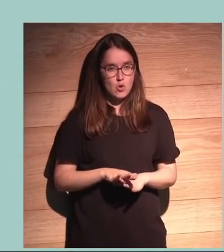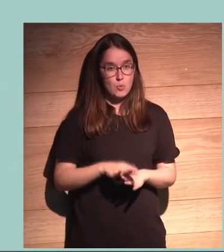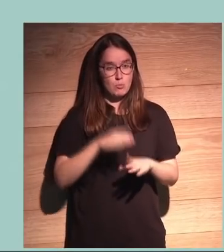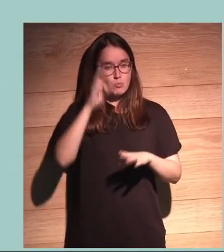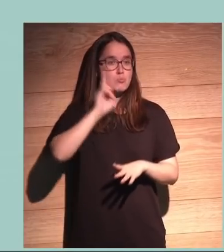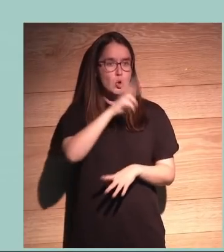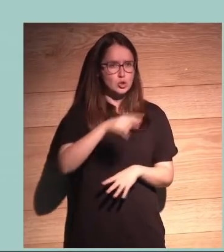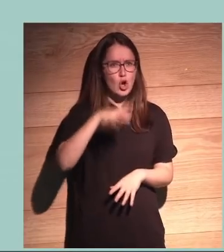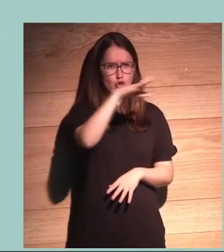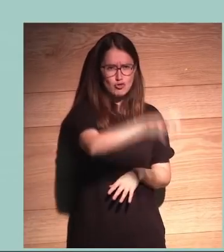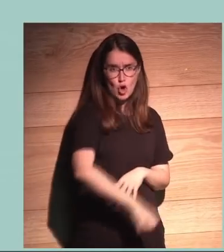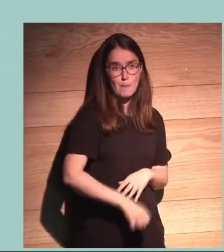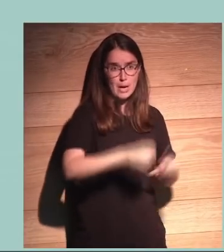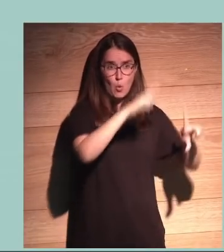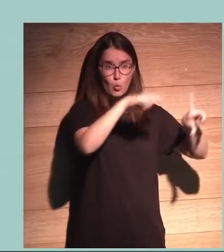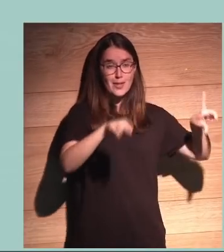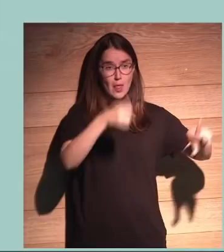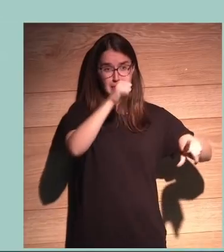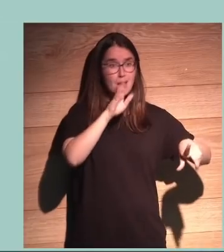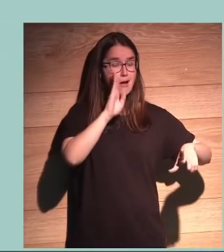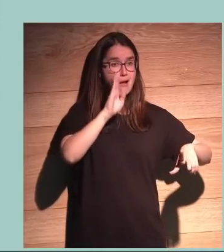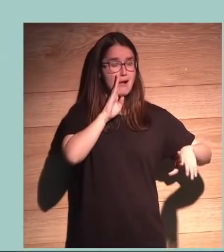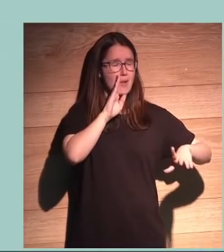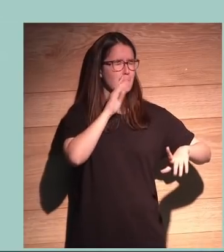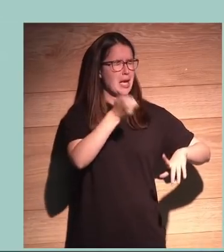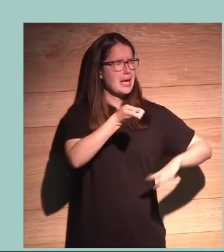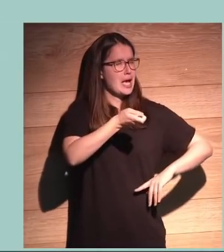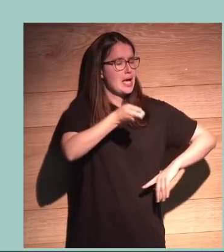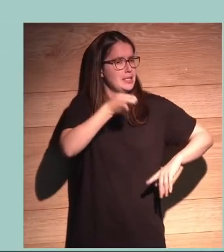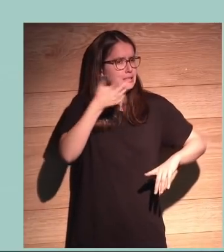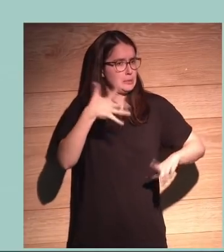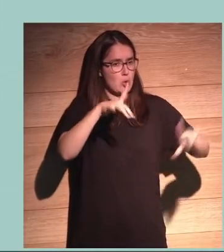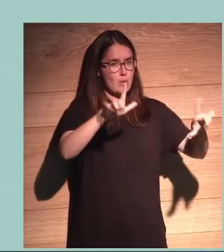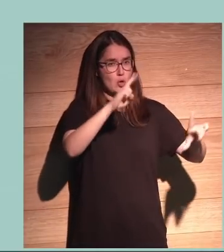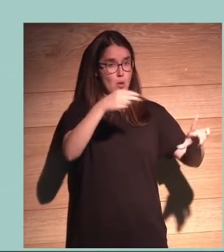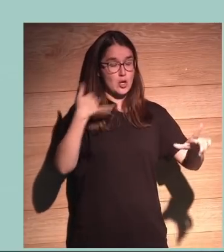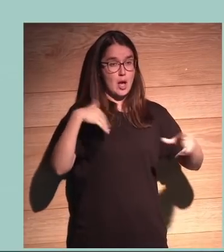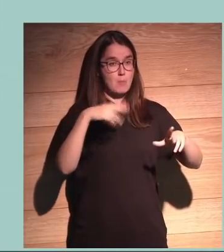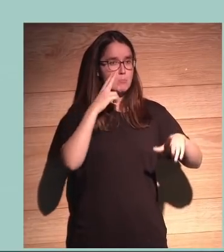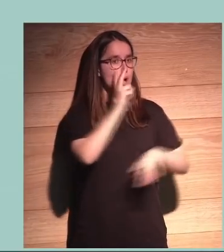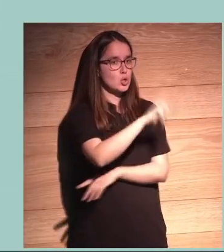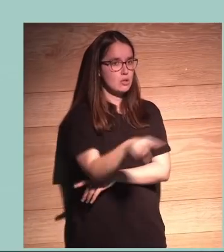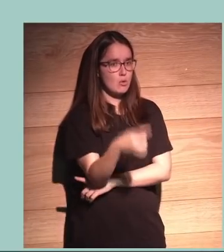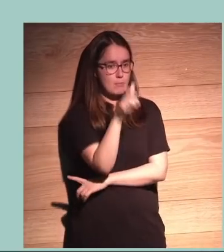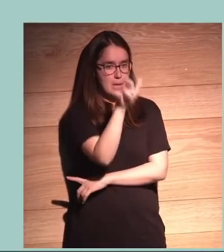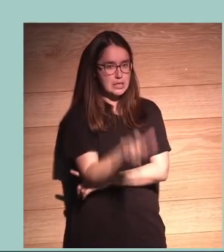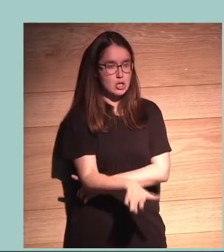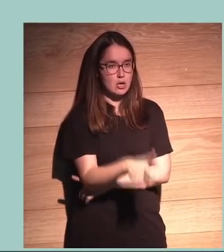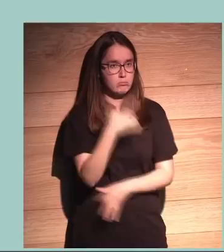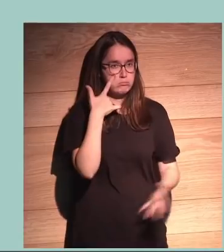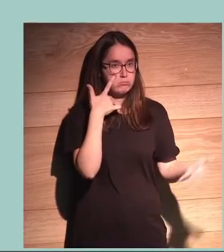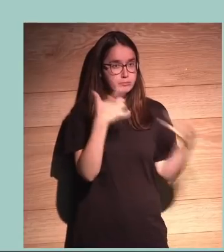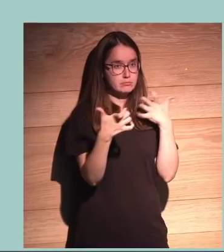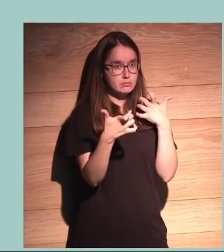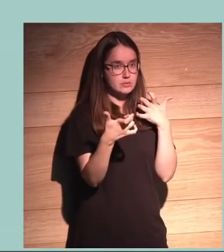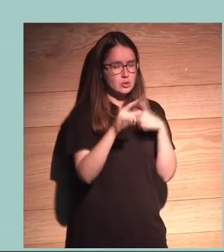a un precio desorbitado, y cuando ya está el cuadro en el museo, alguien descubre que ese cuadro